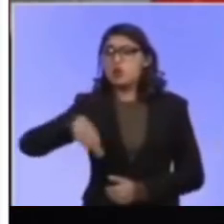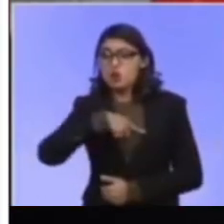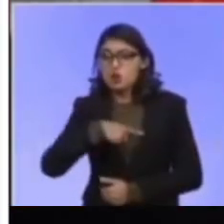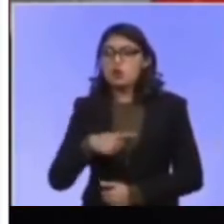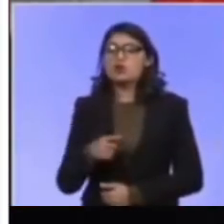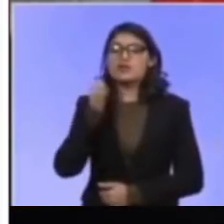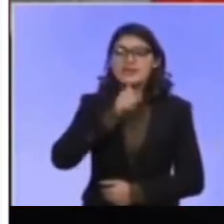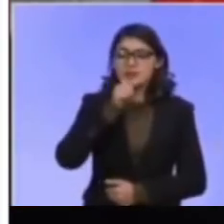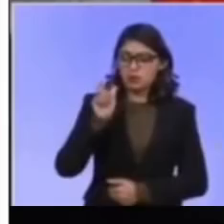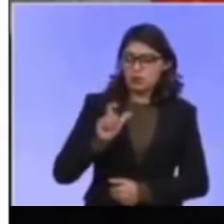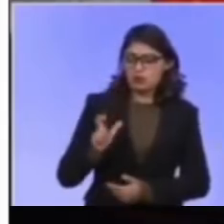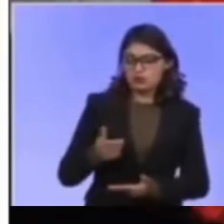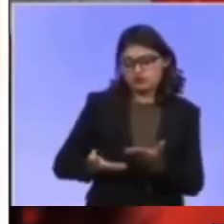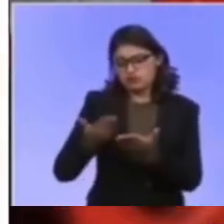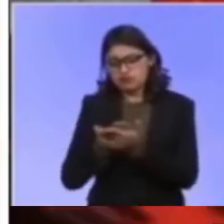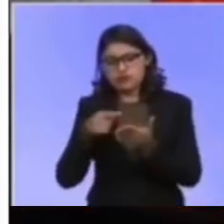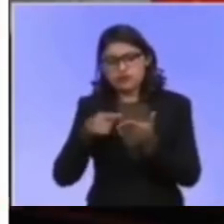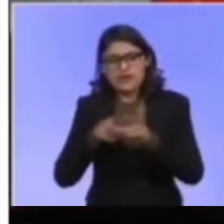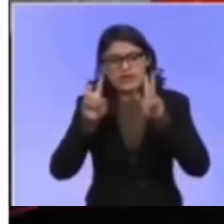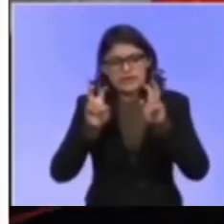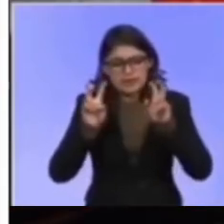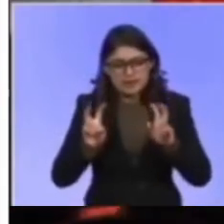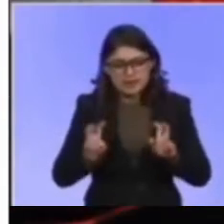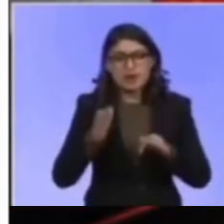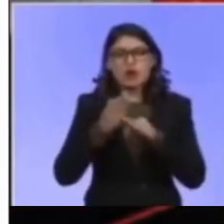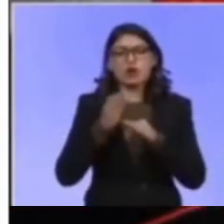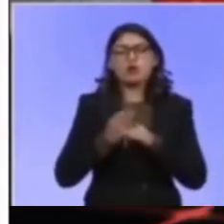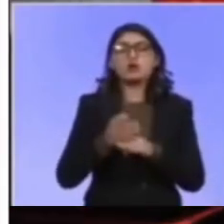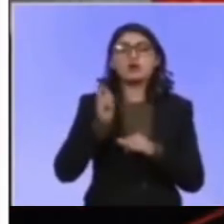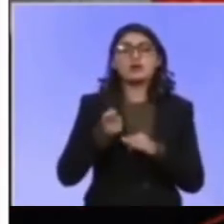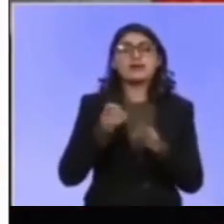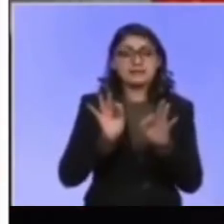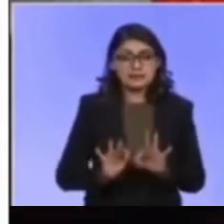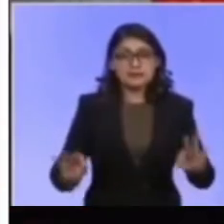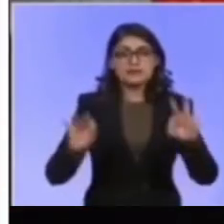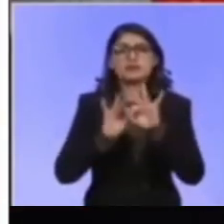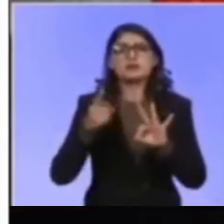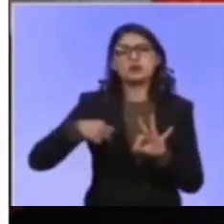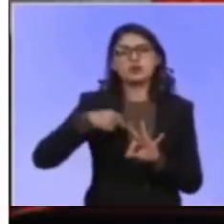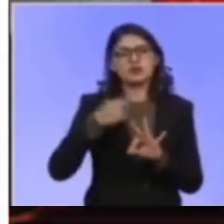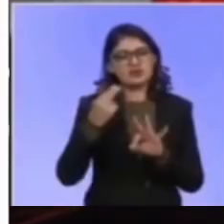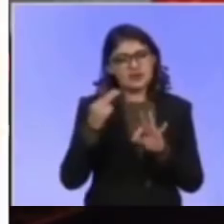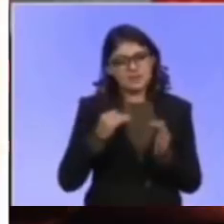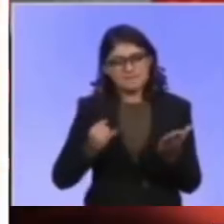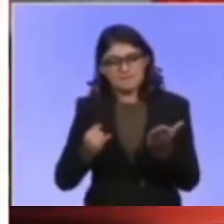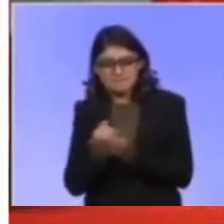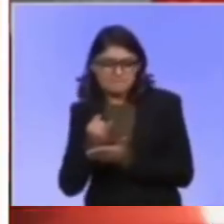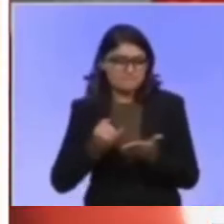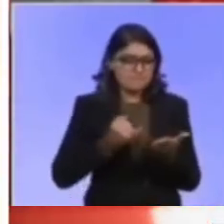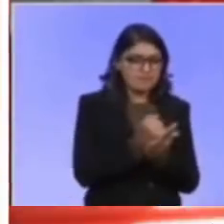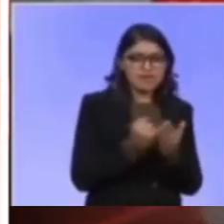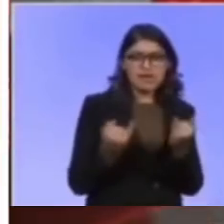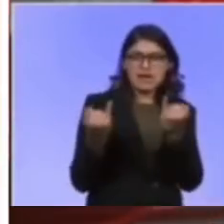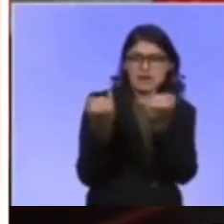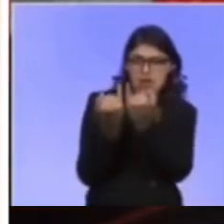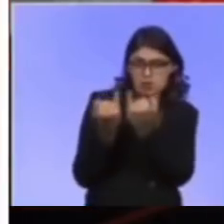en los aspectos sustanciales de tal manera que deben tener iguales soluciones jurídicas en